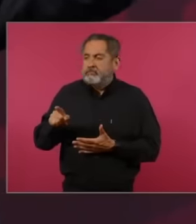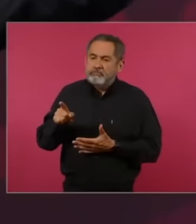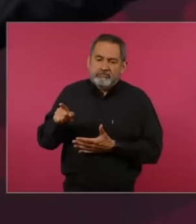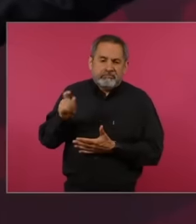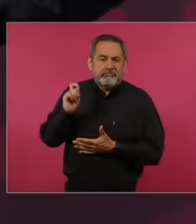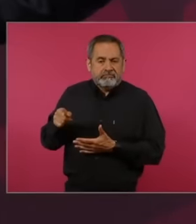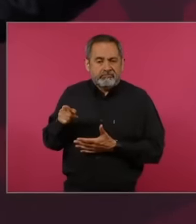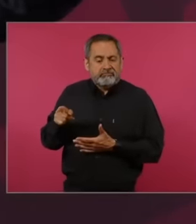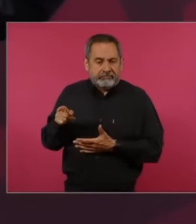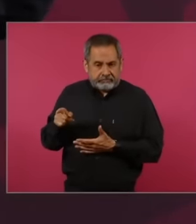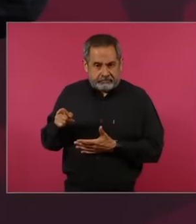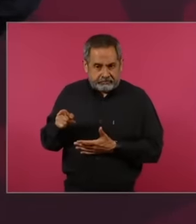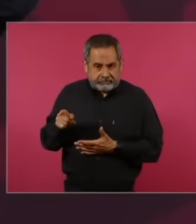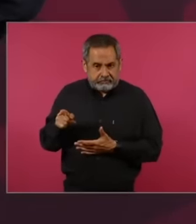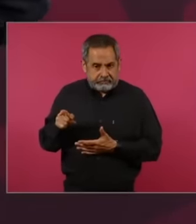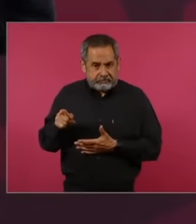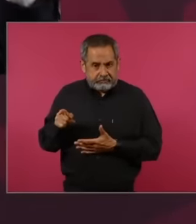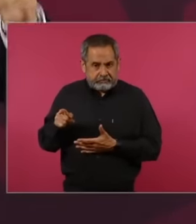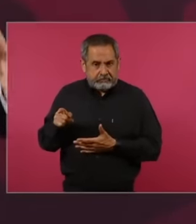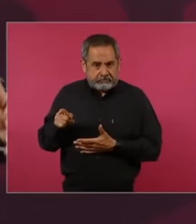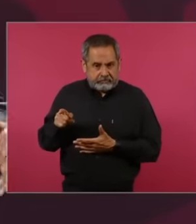elevado